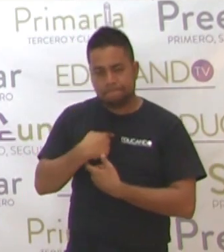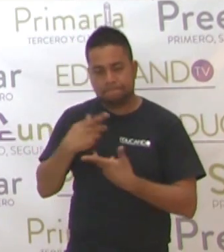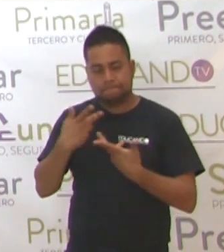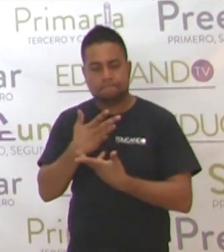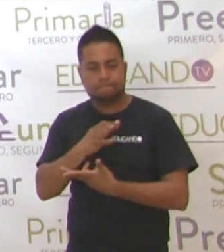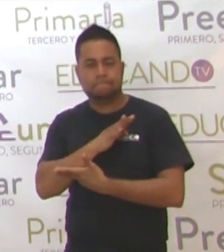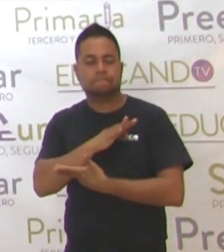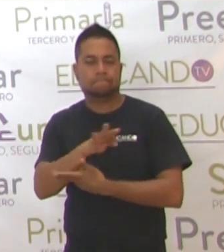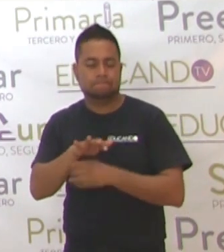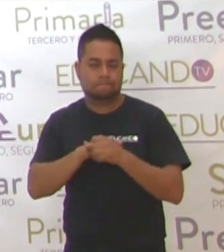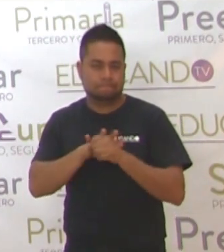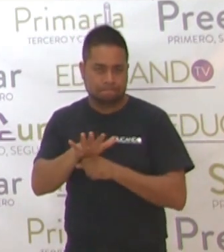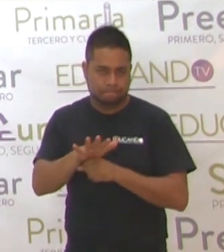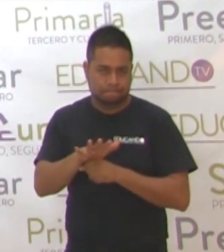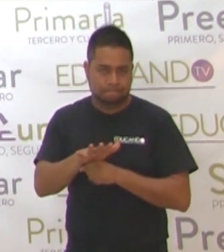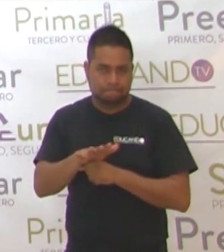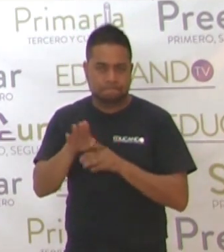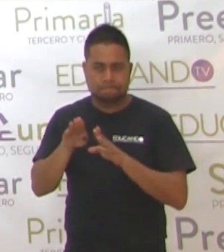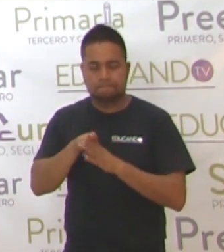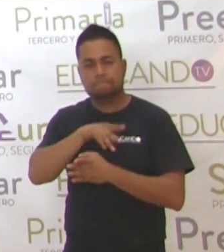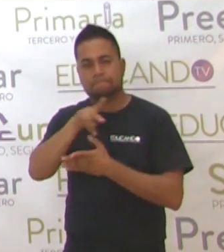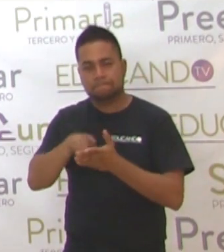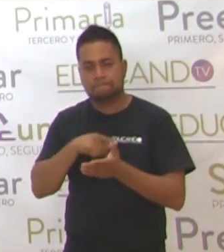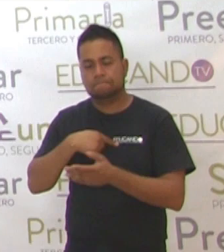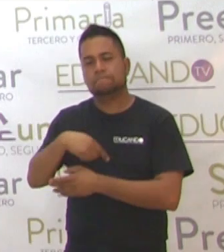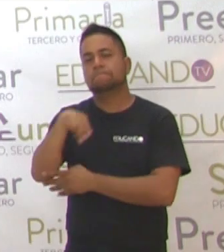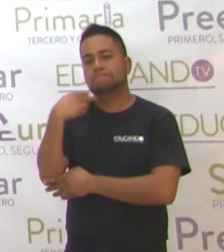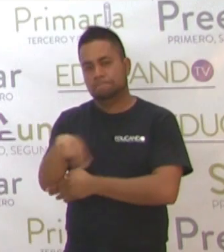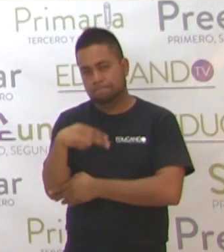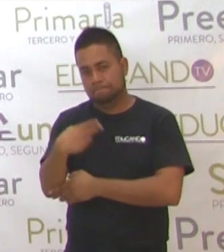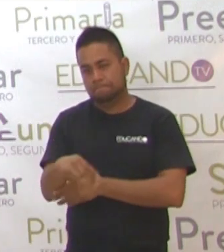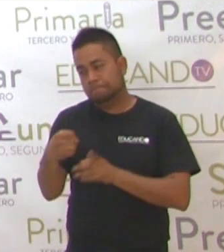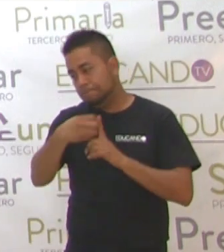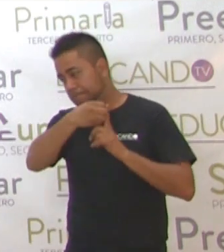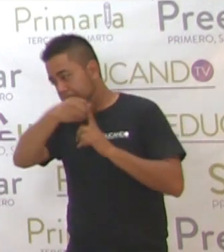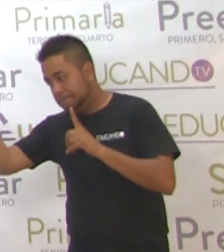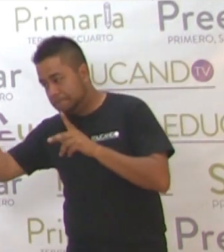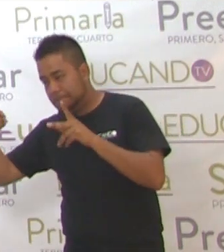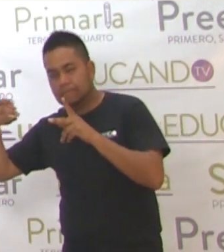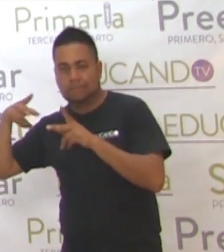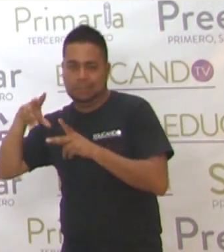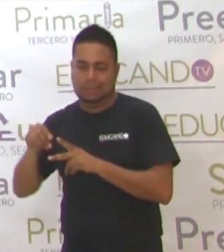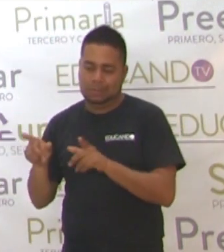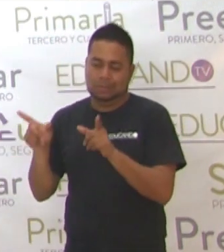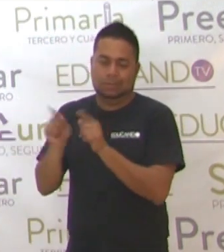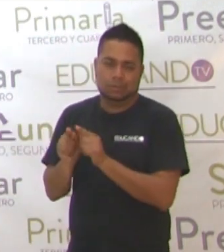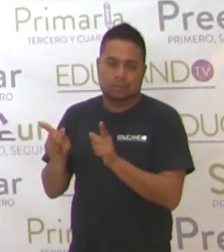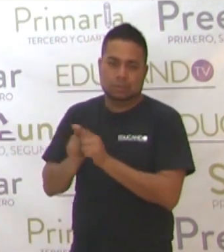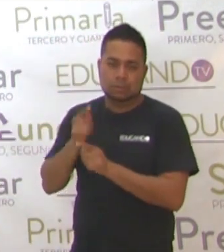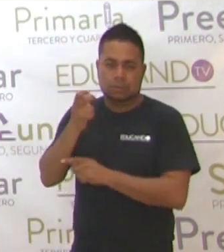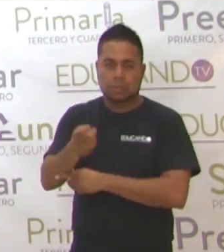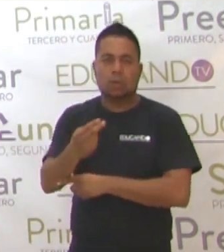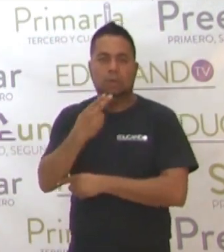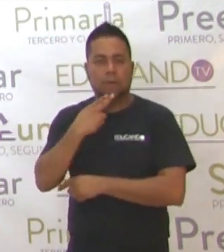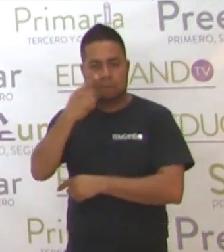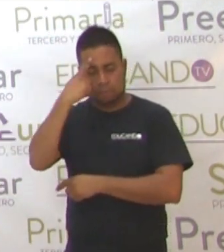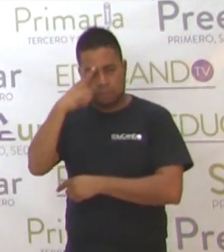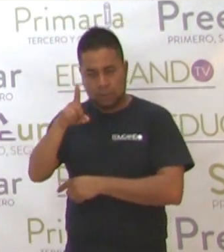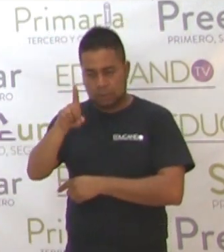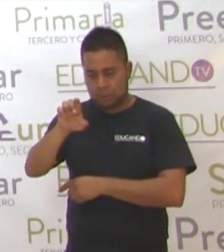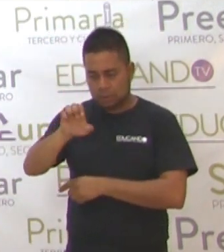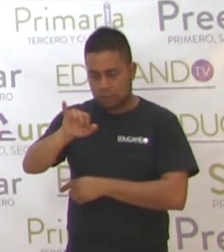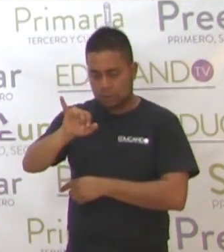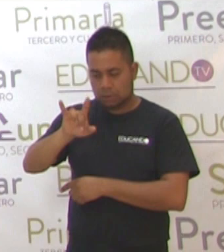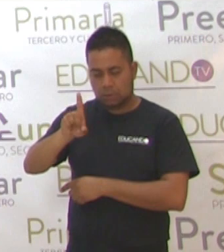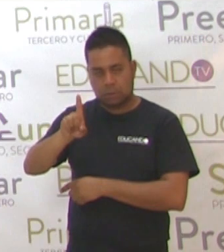referencia y no volver a decir mi nombre completo a eso se refiere la utilización de eléctricos